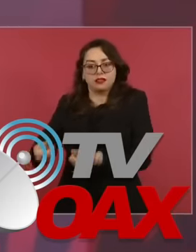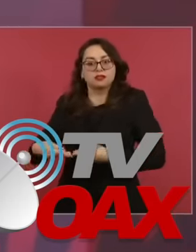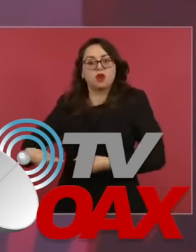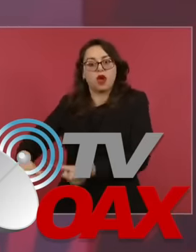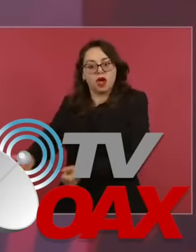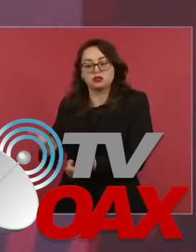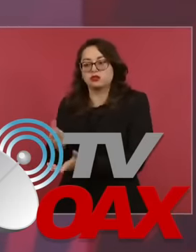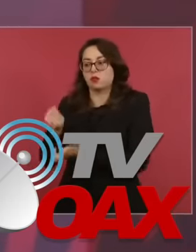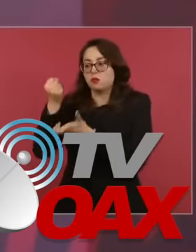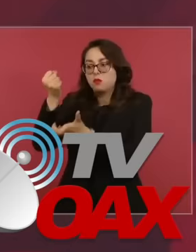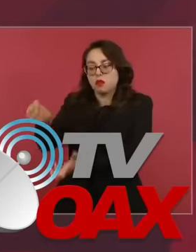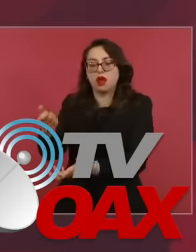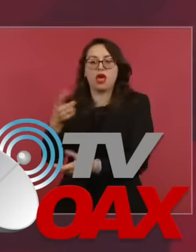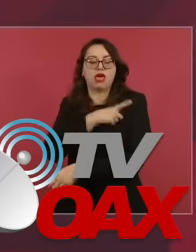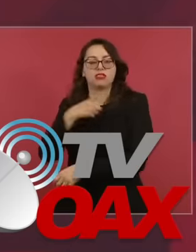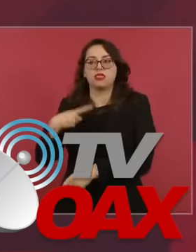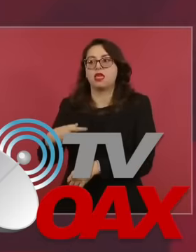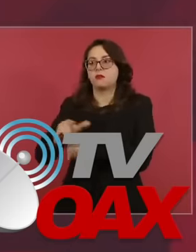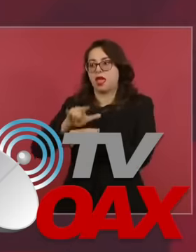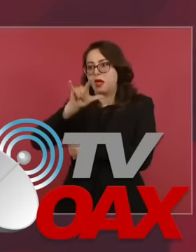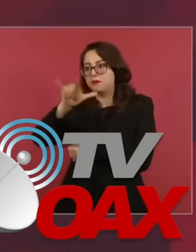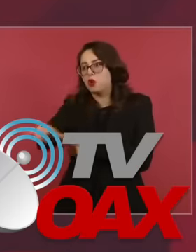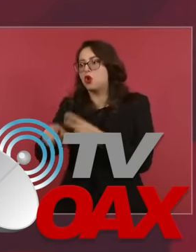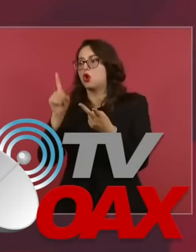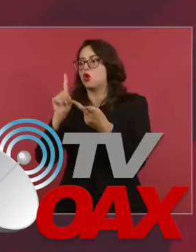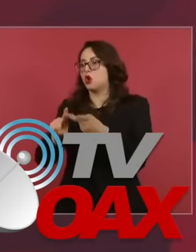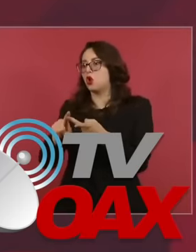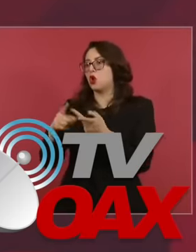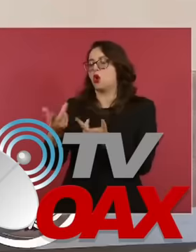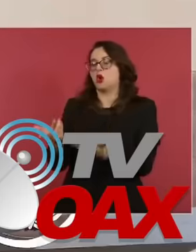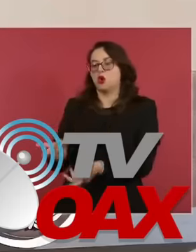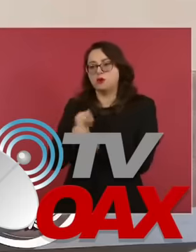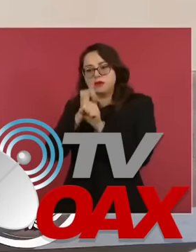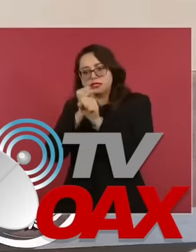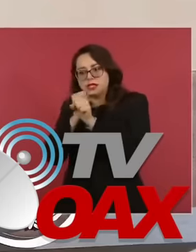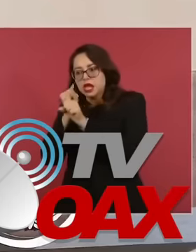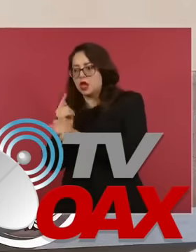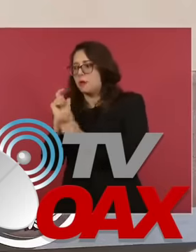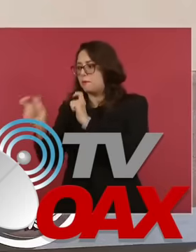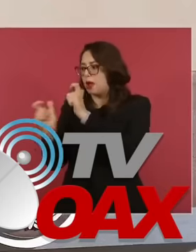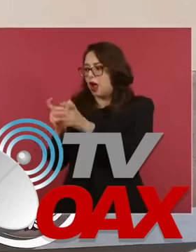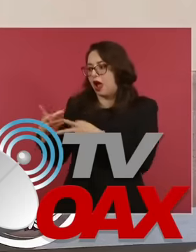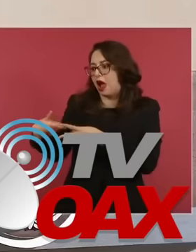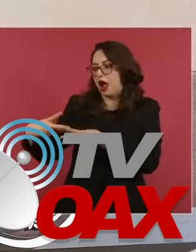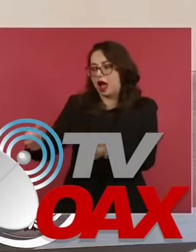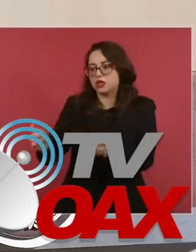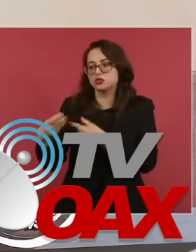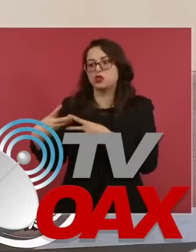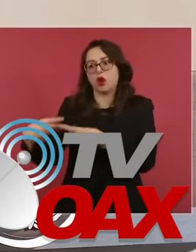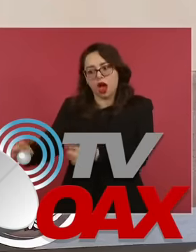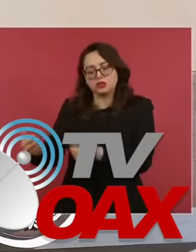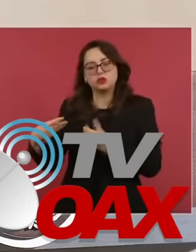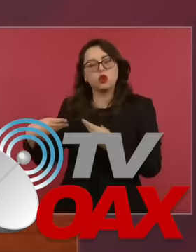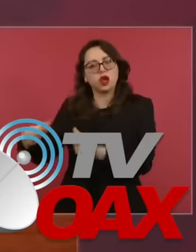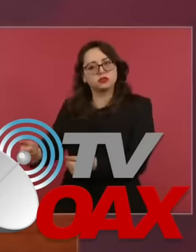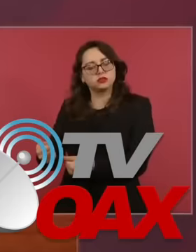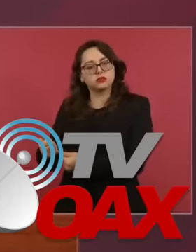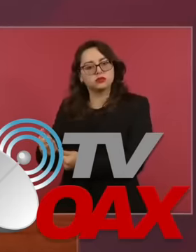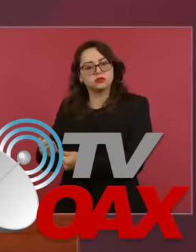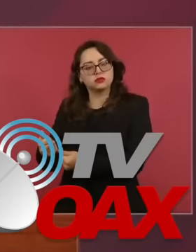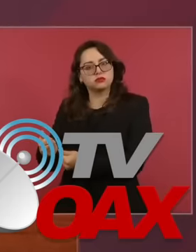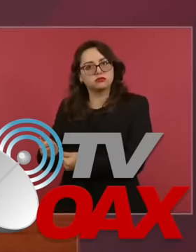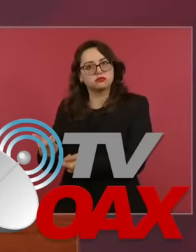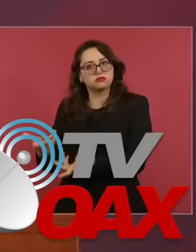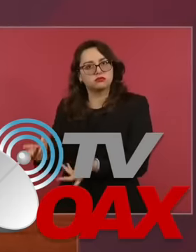que volar en avión hasta Sonora, hay que llevar los reactivos y hay una erogación de gasto del Estado mexicano. Pero